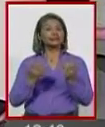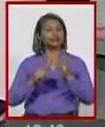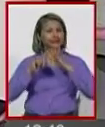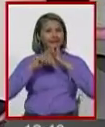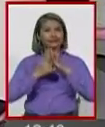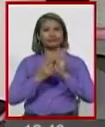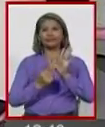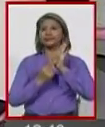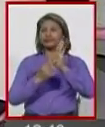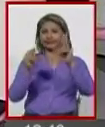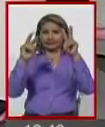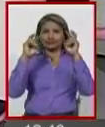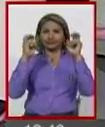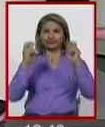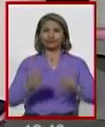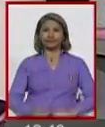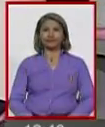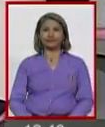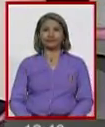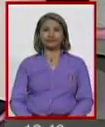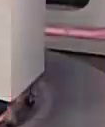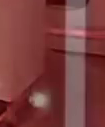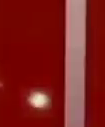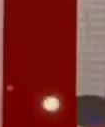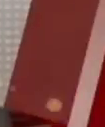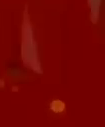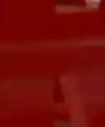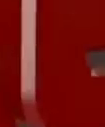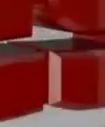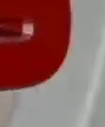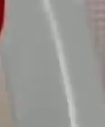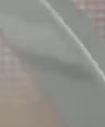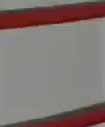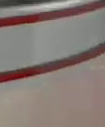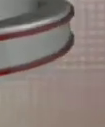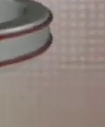queremos iniciar presentándole nuestros titulares.